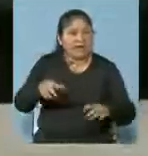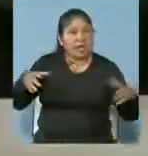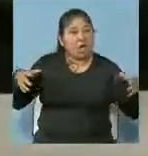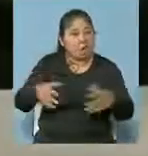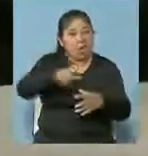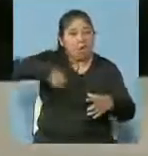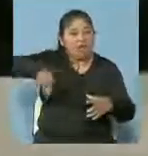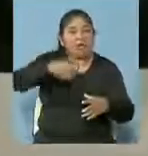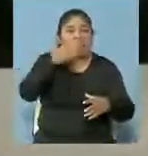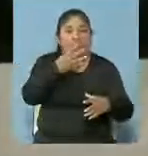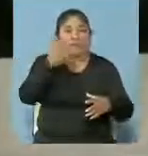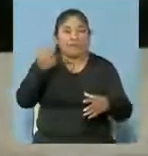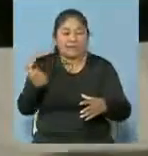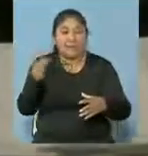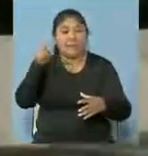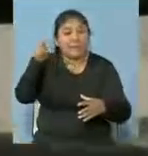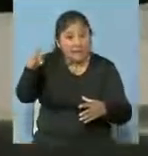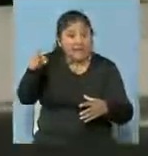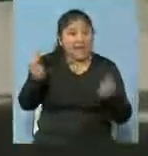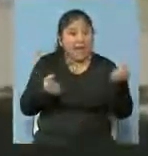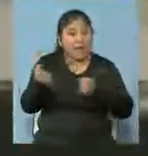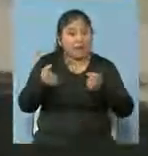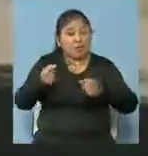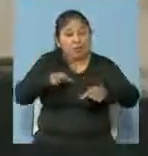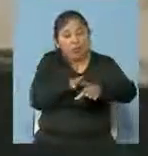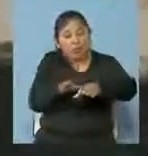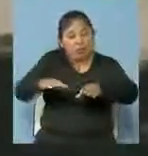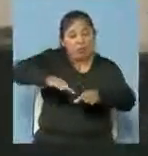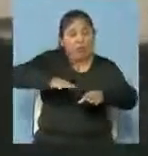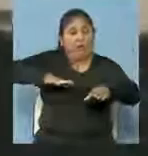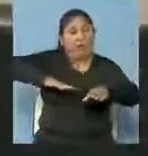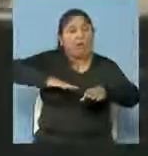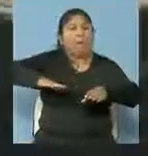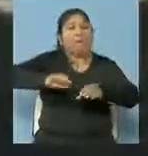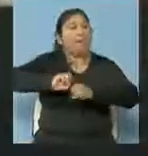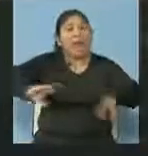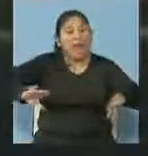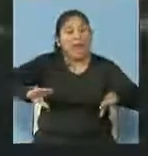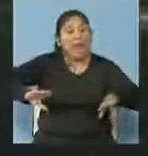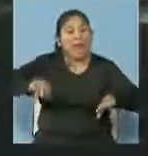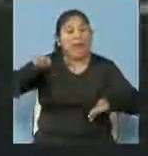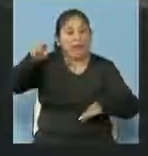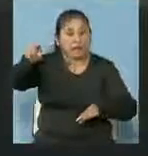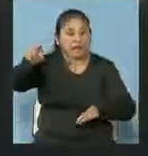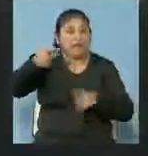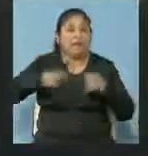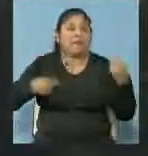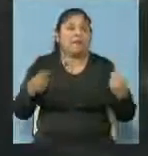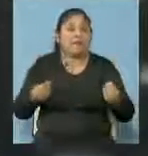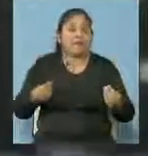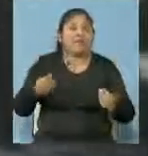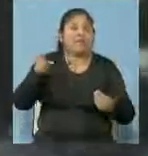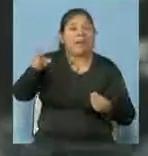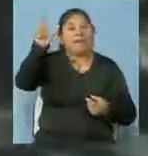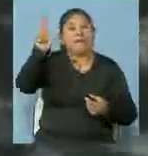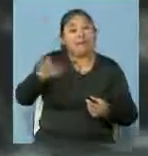porque este vehículo estaba mal estacionado, y efectivamente lo que había pasado es que esta persona estaba conduciendo en estado